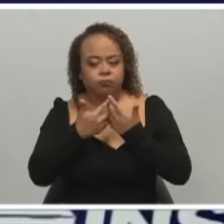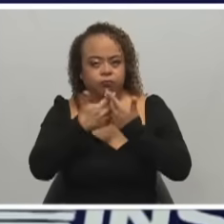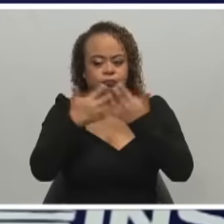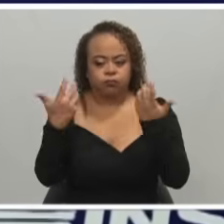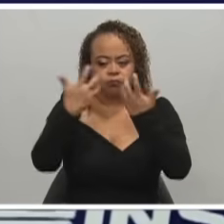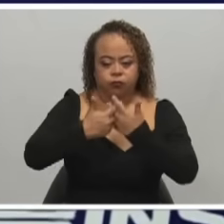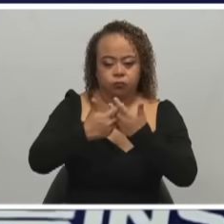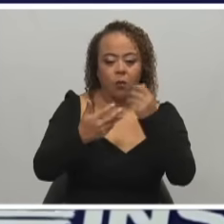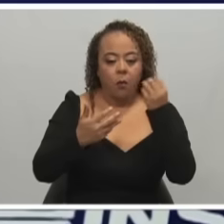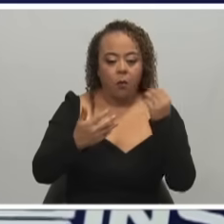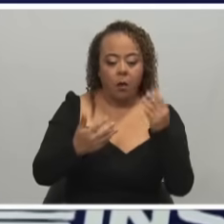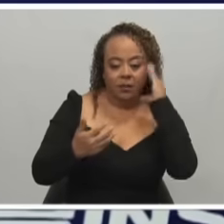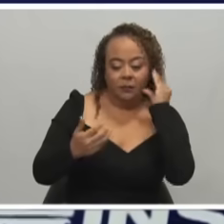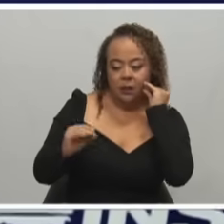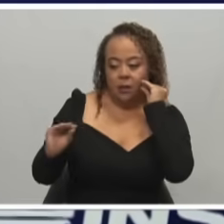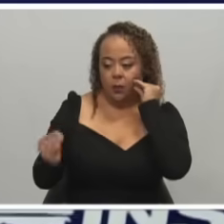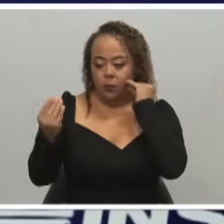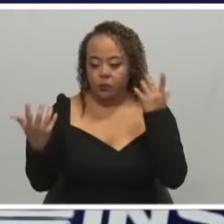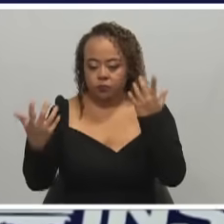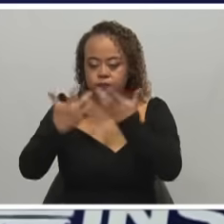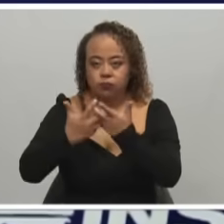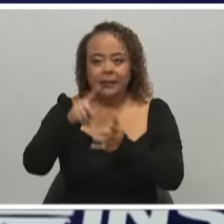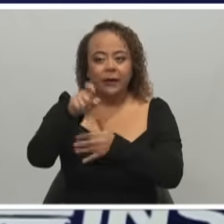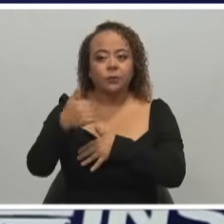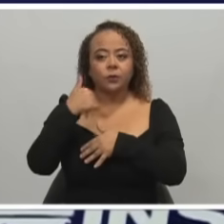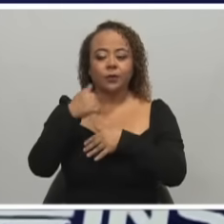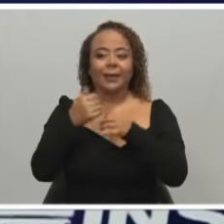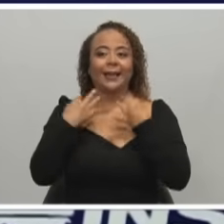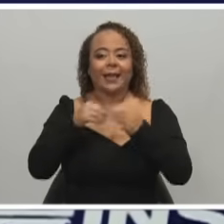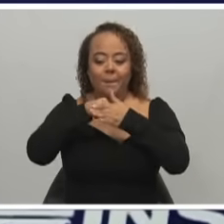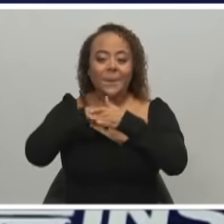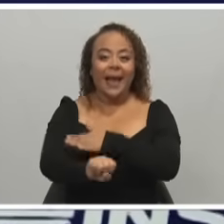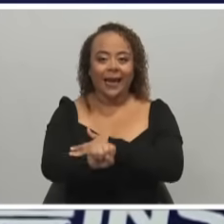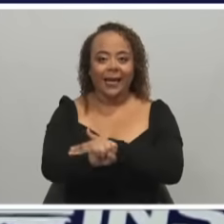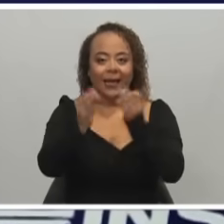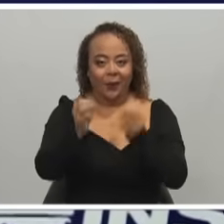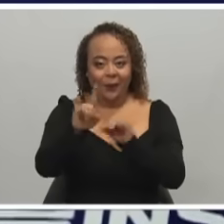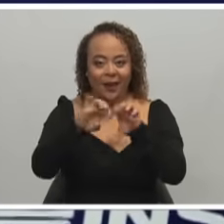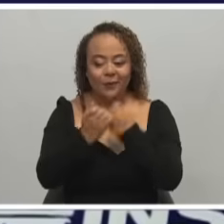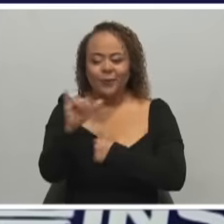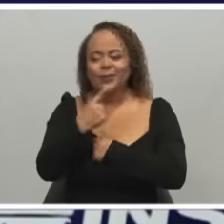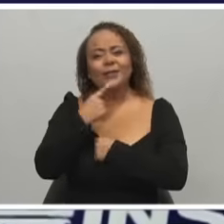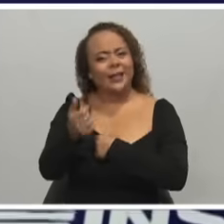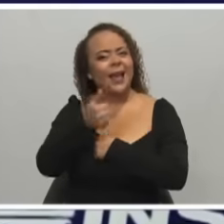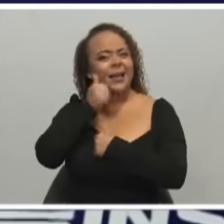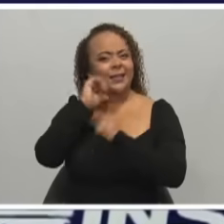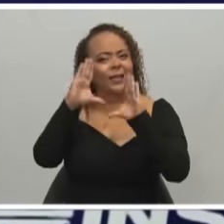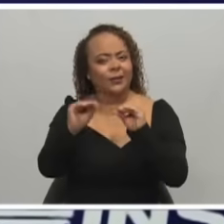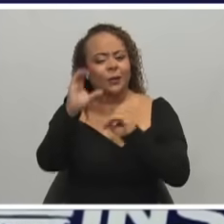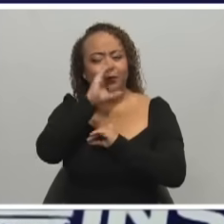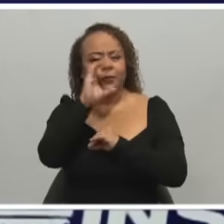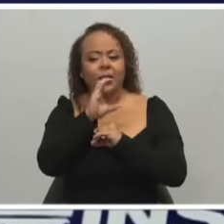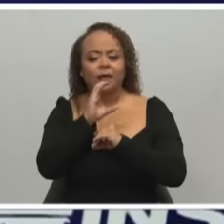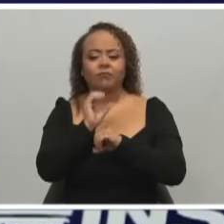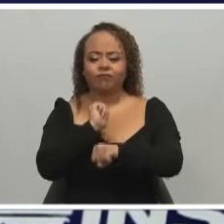juventud eh tenemos que tratar de parir un equipo y Hoy estamos como se lo decía anoche a los jugadores en La Búsqueda del armado un